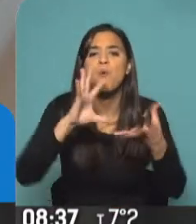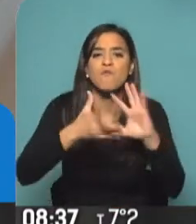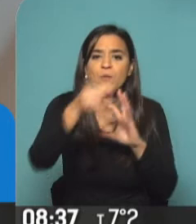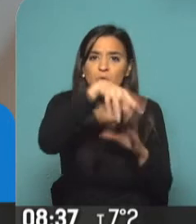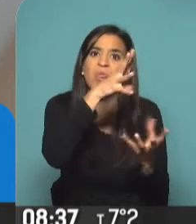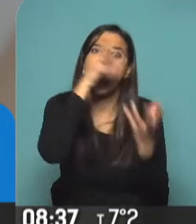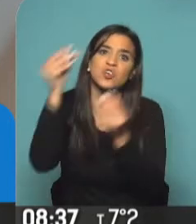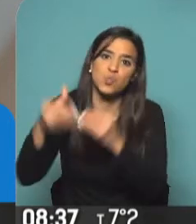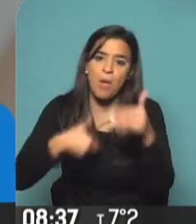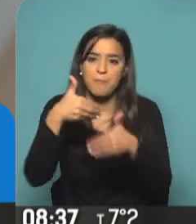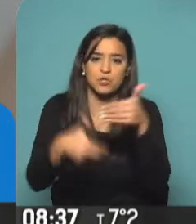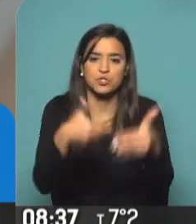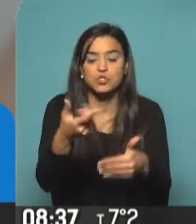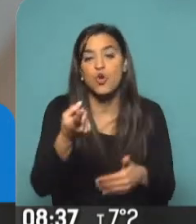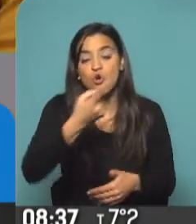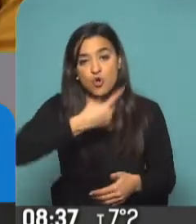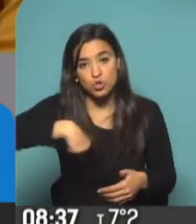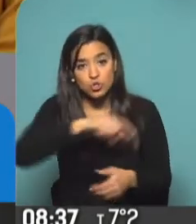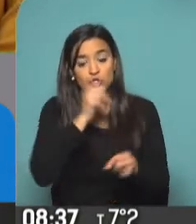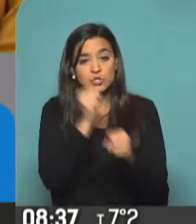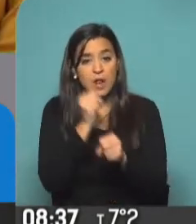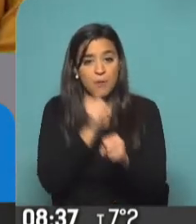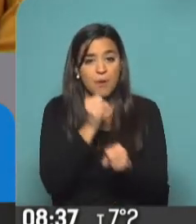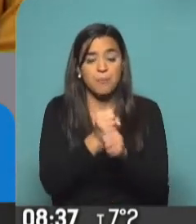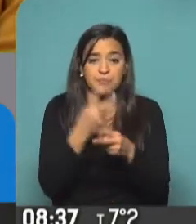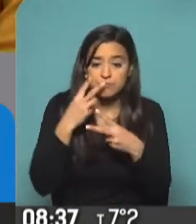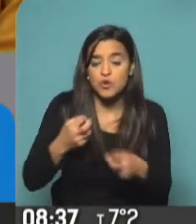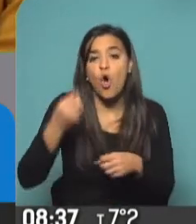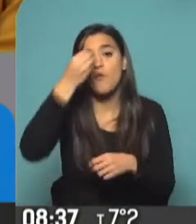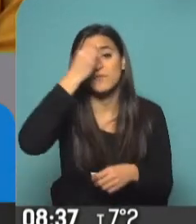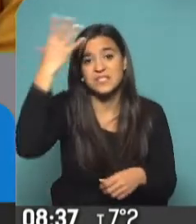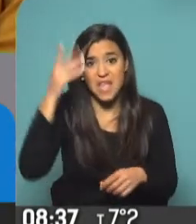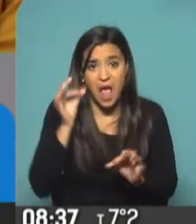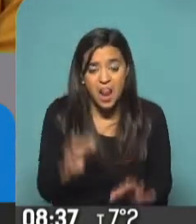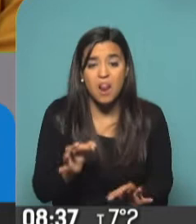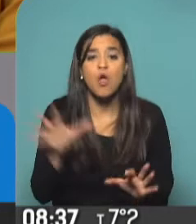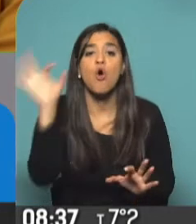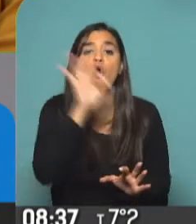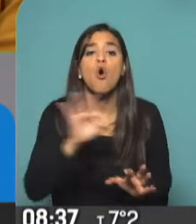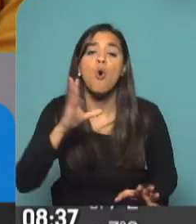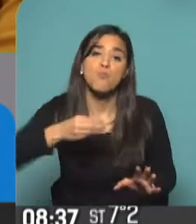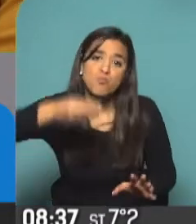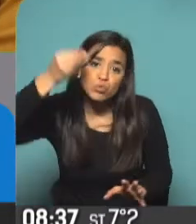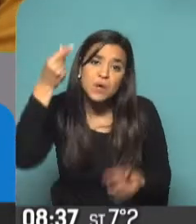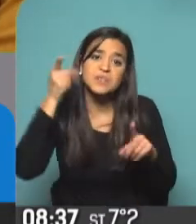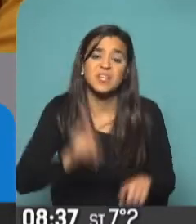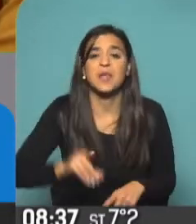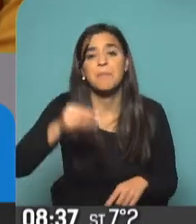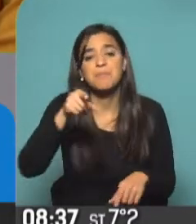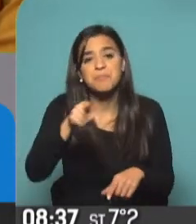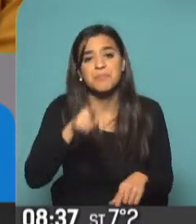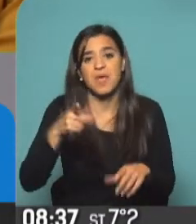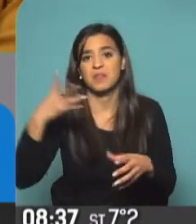en ese proceso nosotros trabajamos como peritos oficiales o muchas veces como perito de las